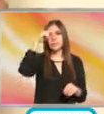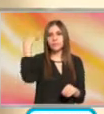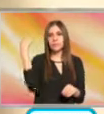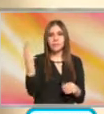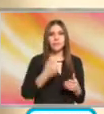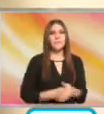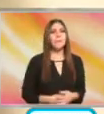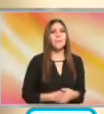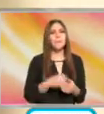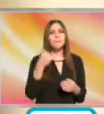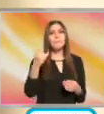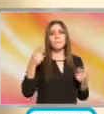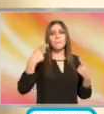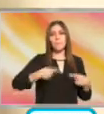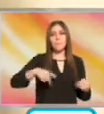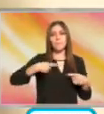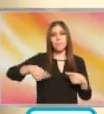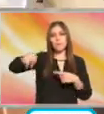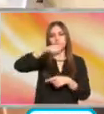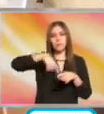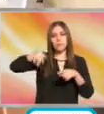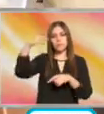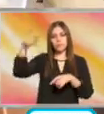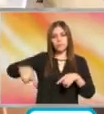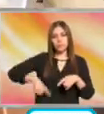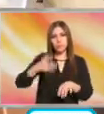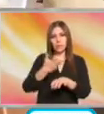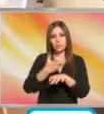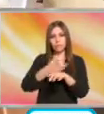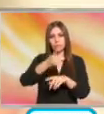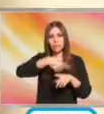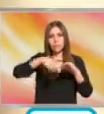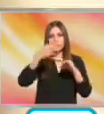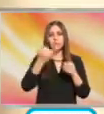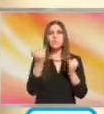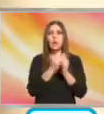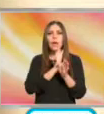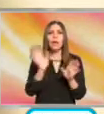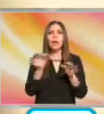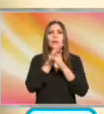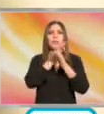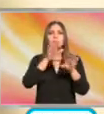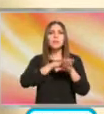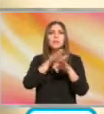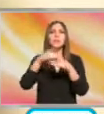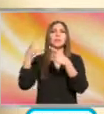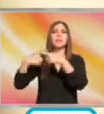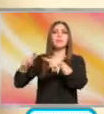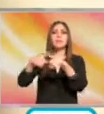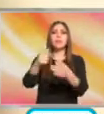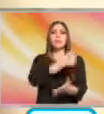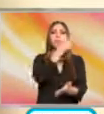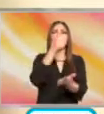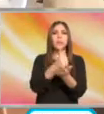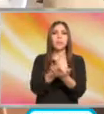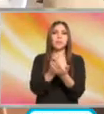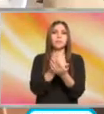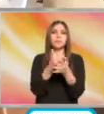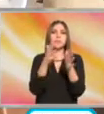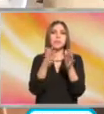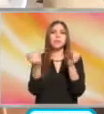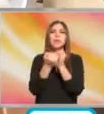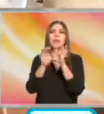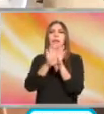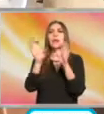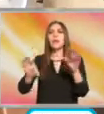poder judicial en Estados Unidos sí funciona y también se han anunciado medidas por parte de las ciudades santuario, estas ciudades grandes como